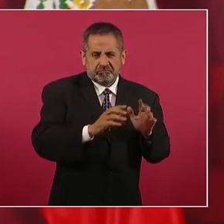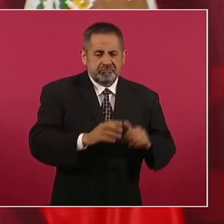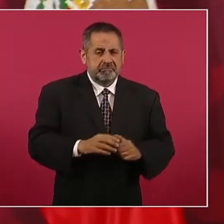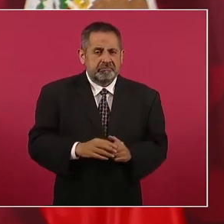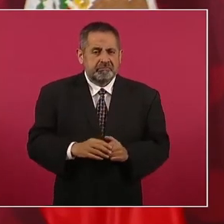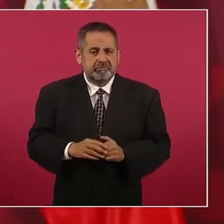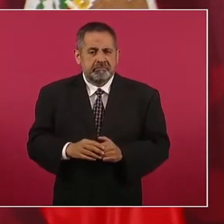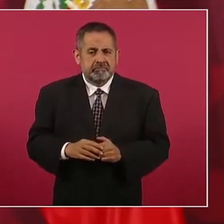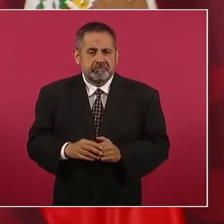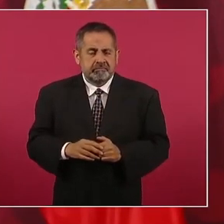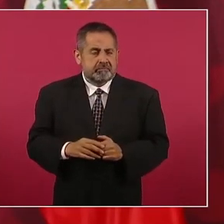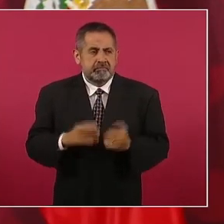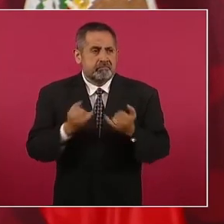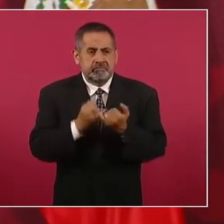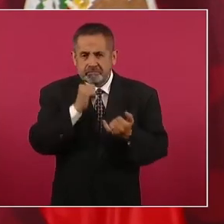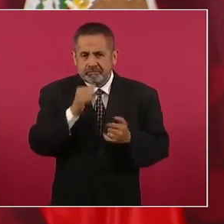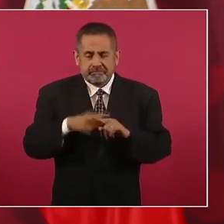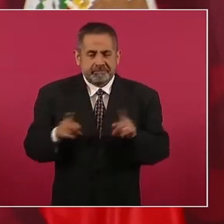o